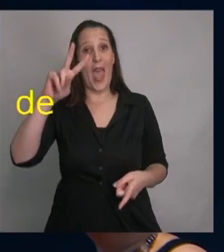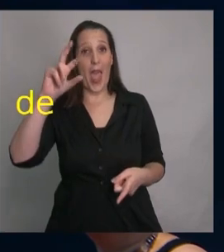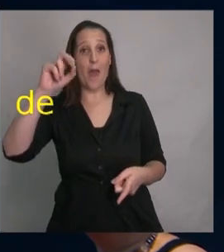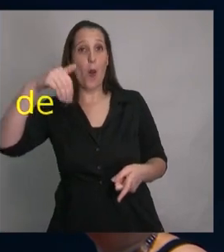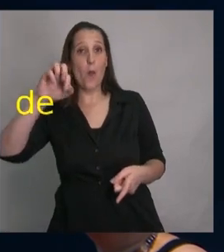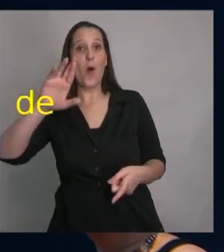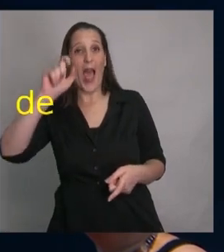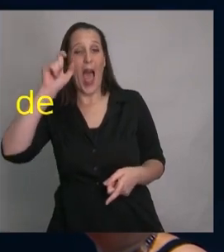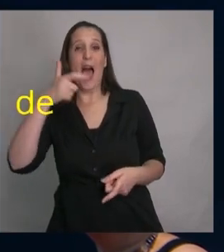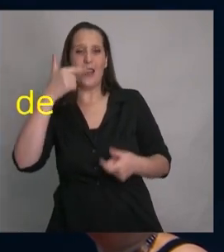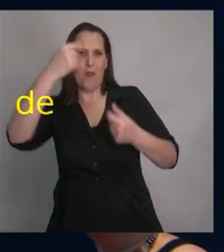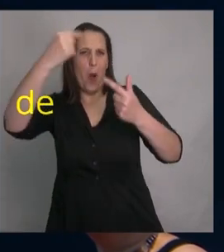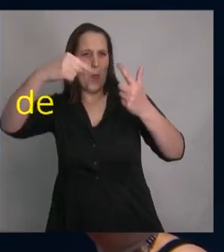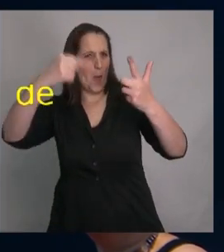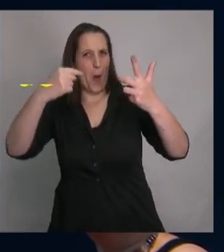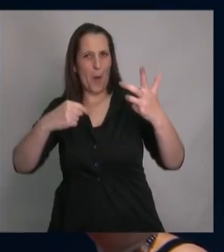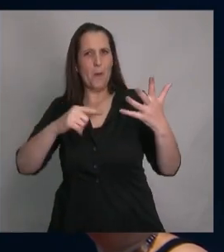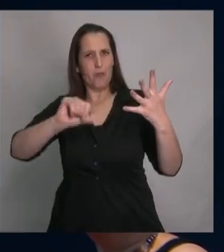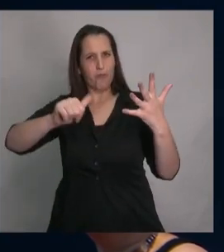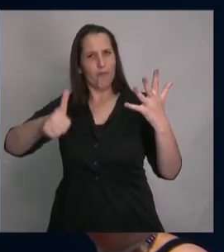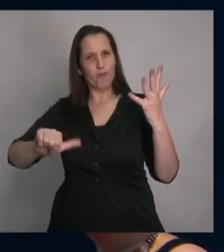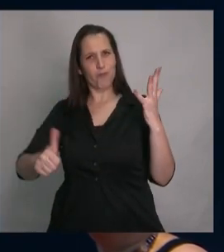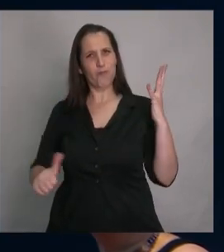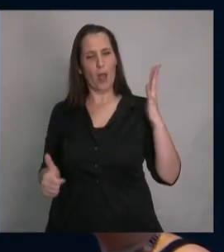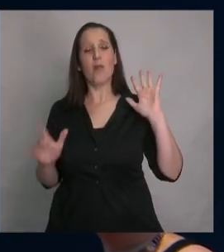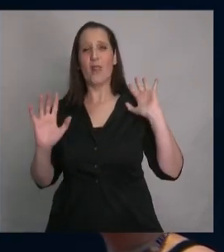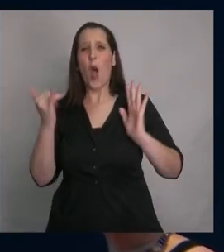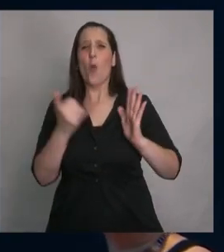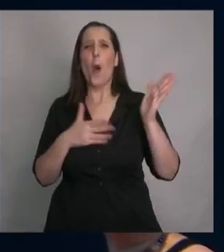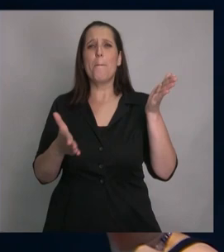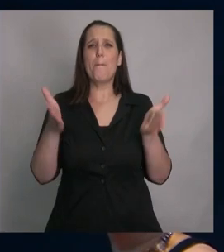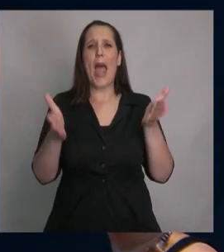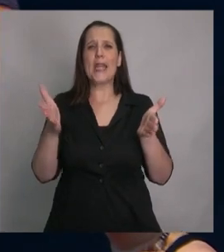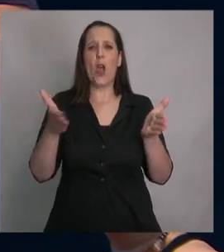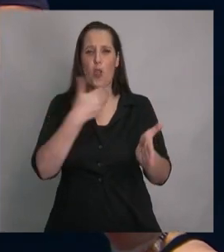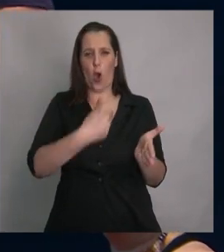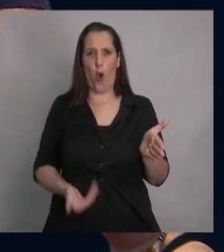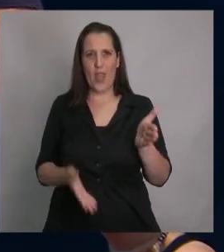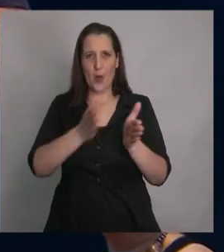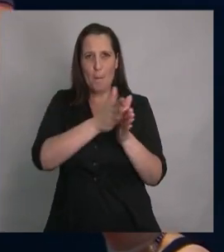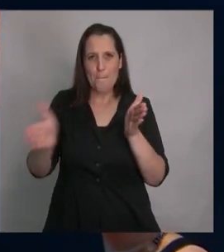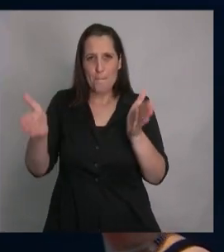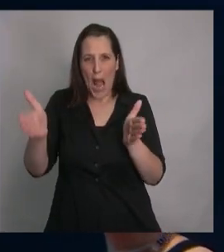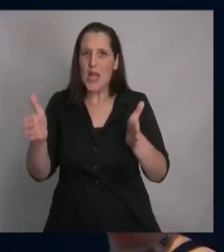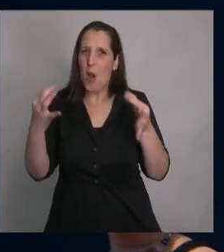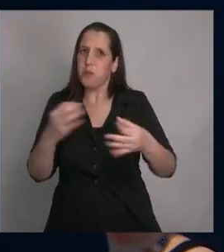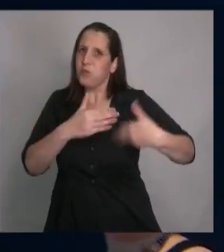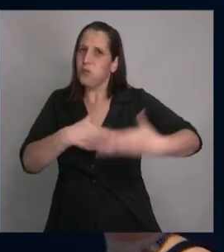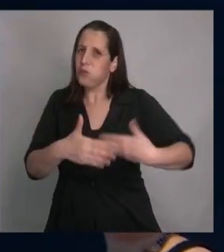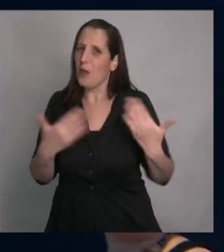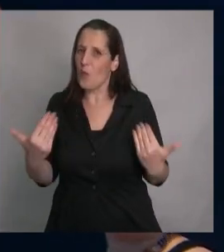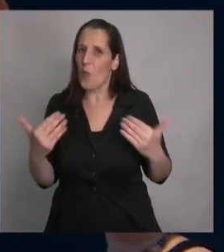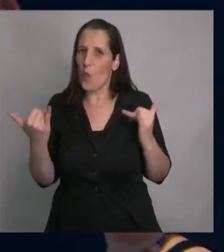también. Tivemos un periodo de governos progressistas. Podemos ter errado, erramos,